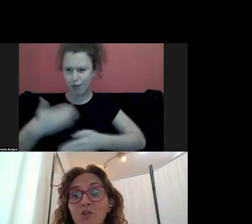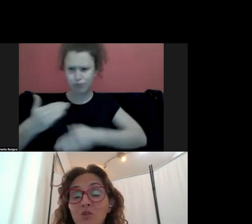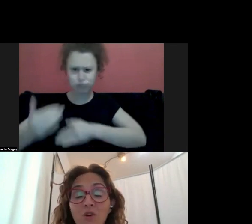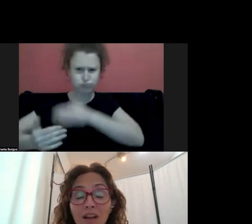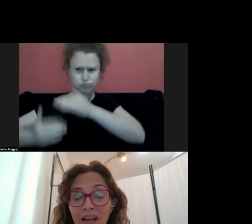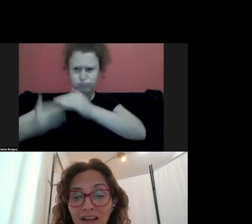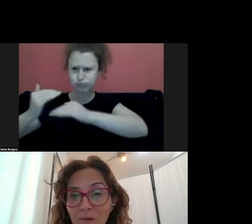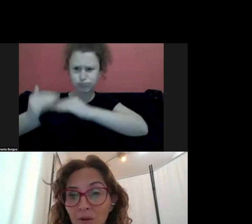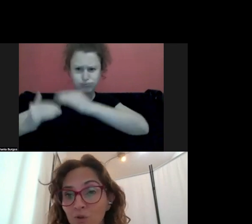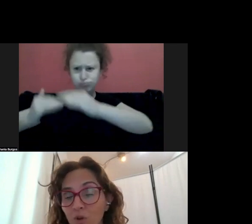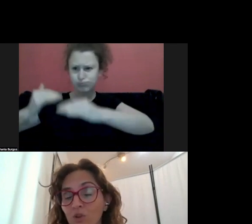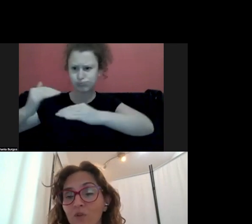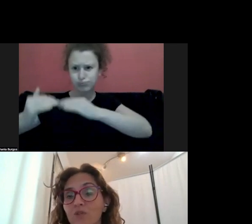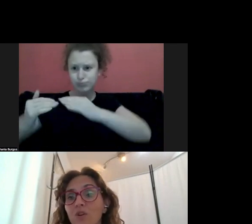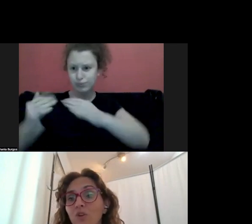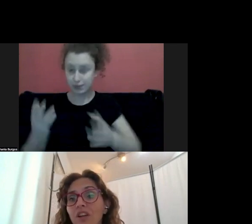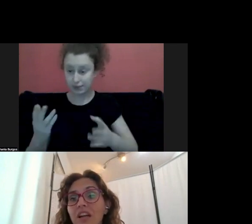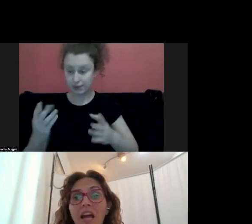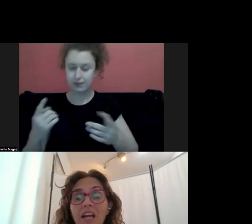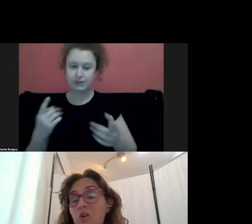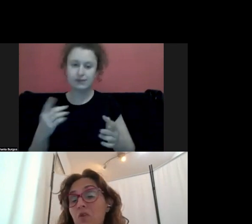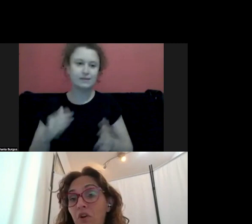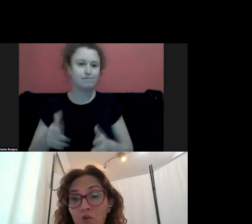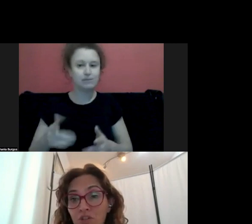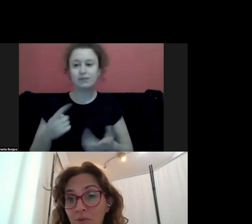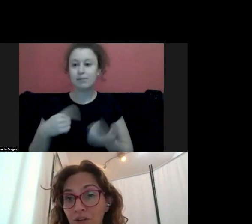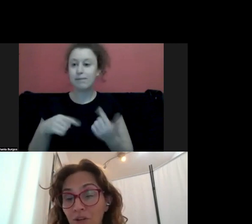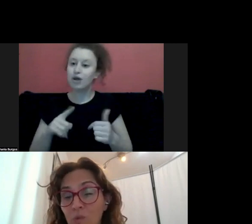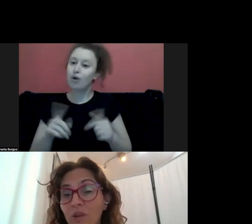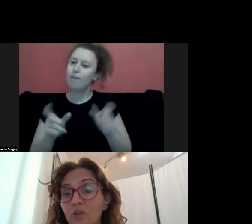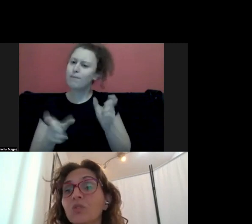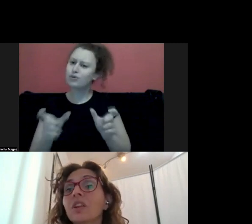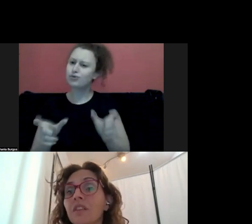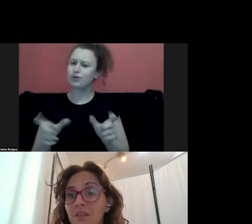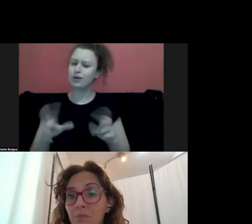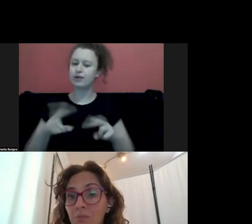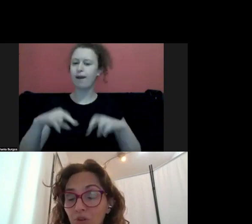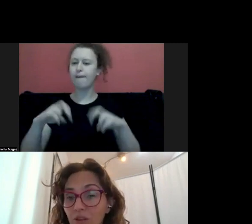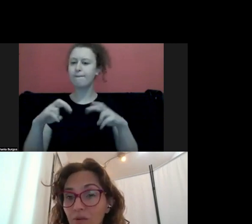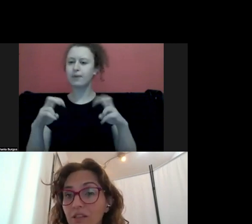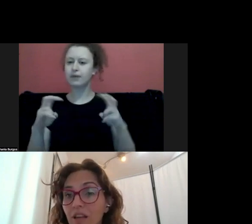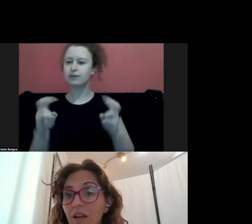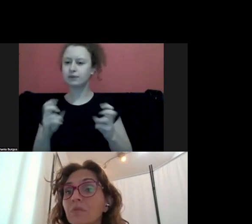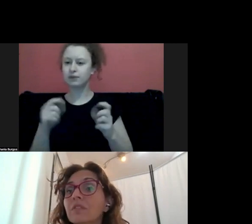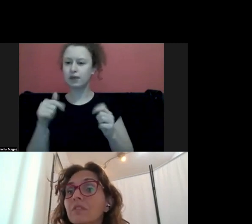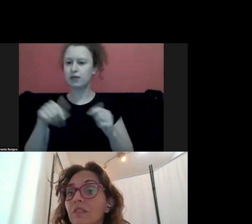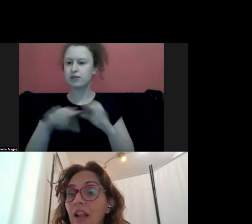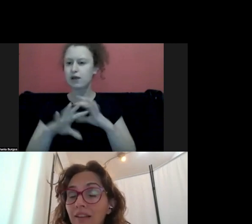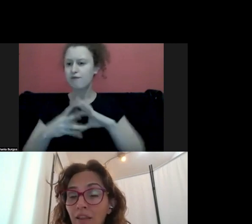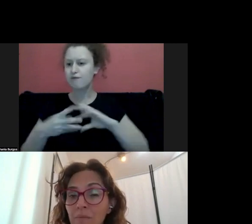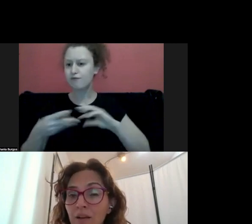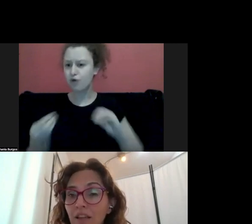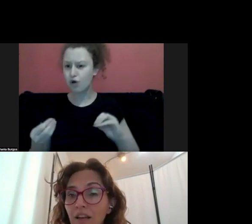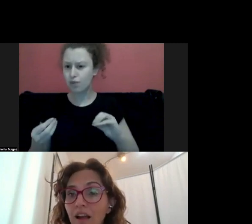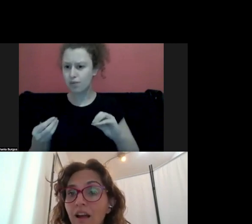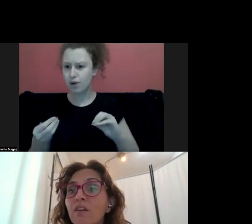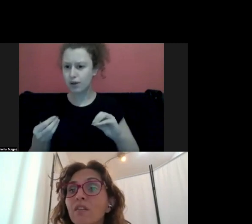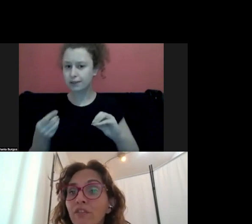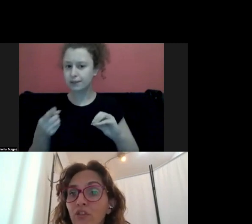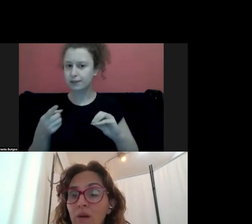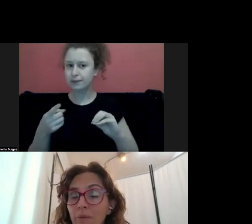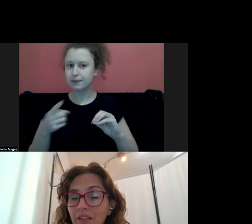de hecho, yo en la carrera, cuando estudio psicología, no se habla en ningún momento, y desde mi punto de vista, la lactancia